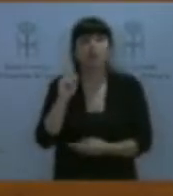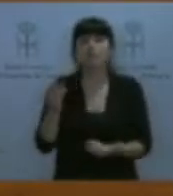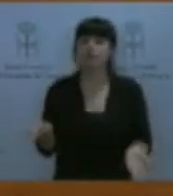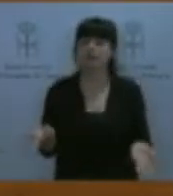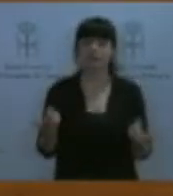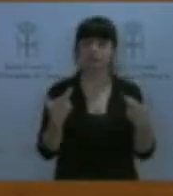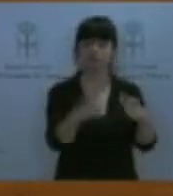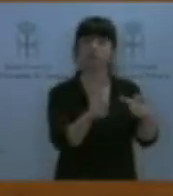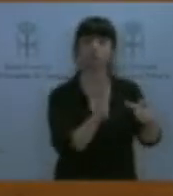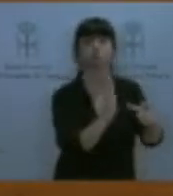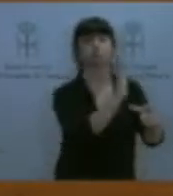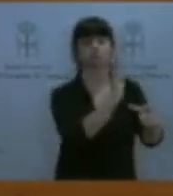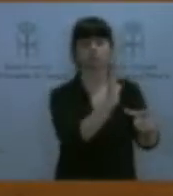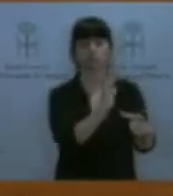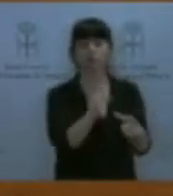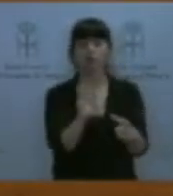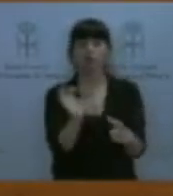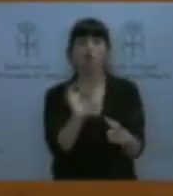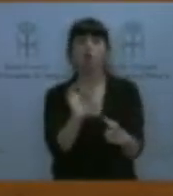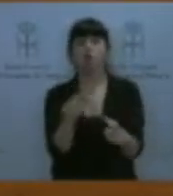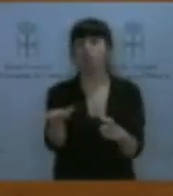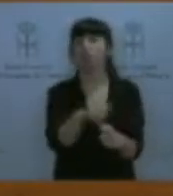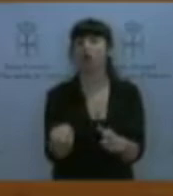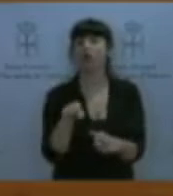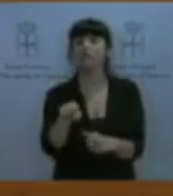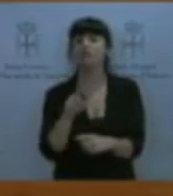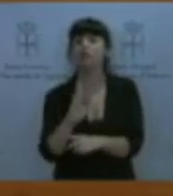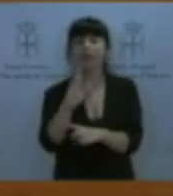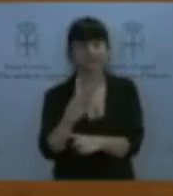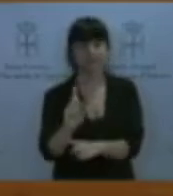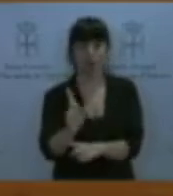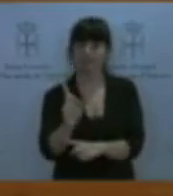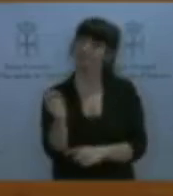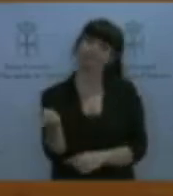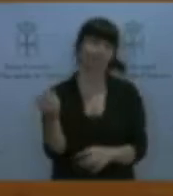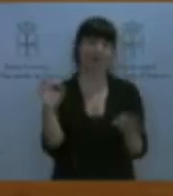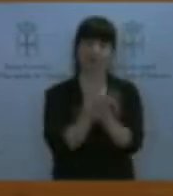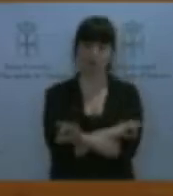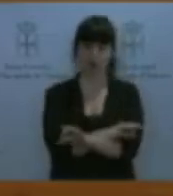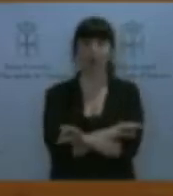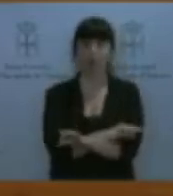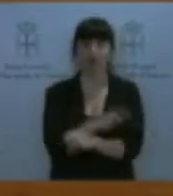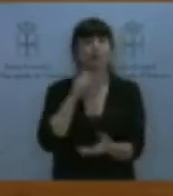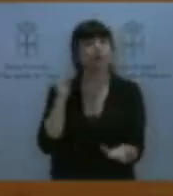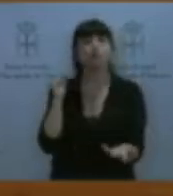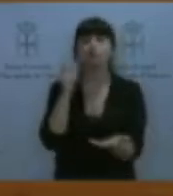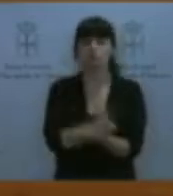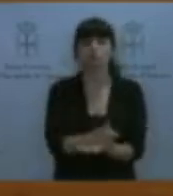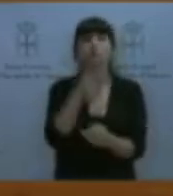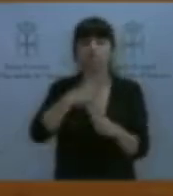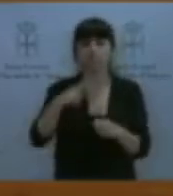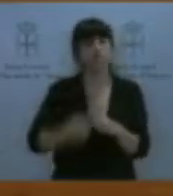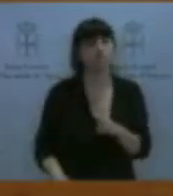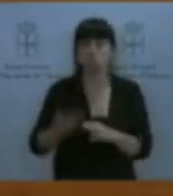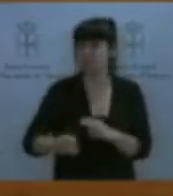ciertos territorios se equivoca. Estamos ante uno de los retos políticos más importantes a los que vamos a enfrentarnos, si no el más, y que